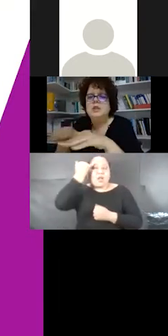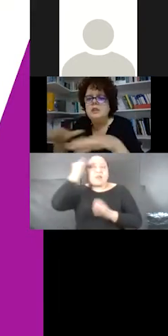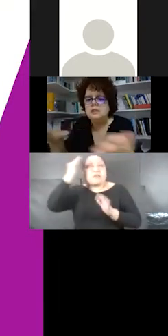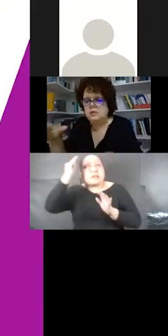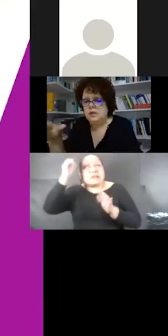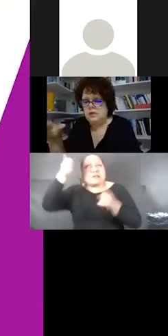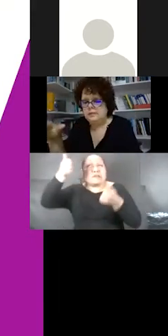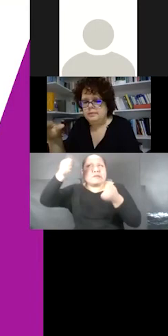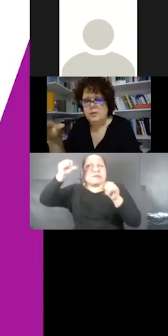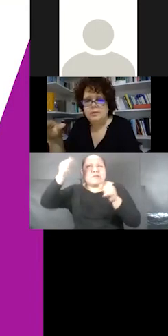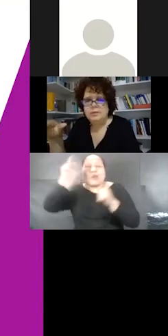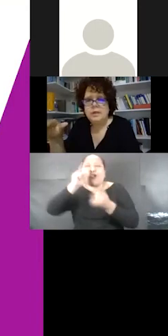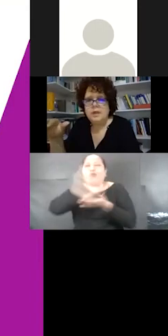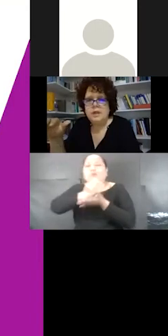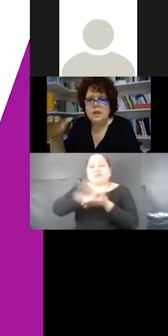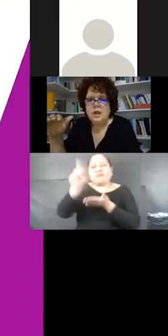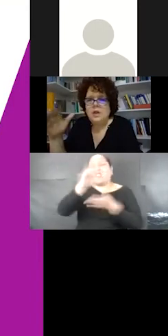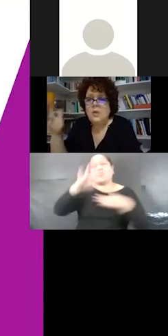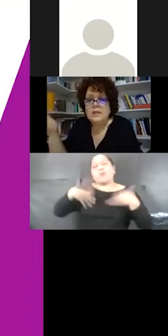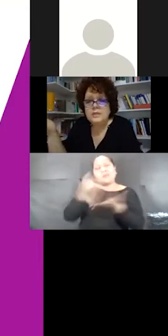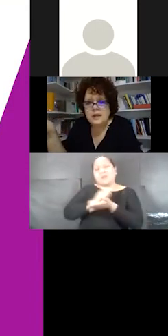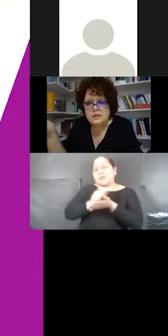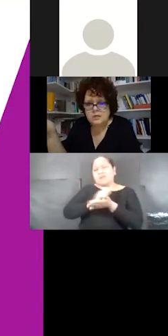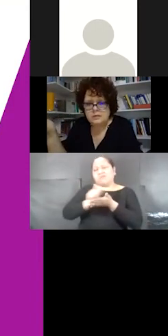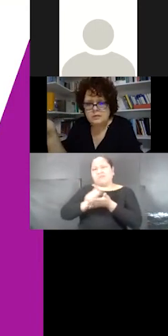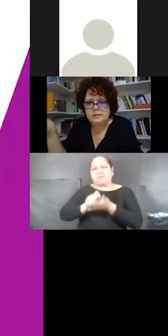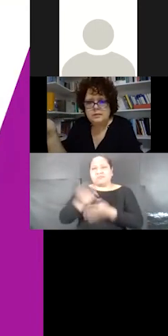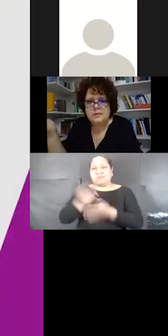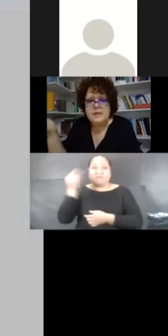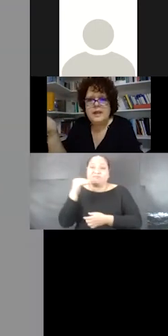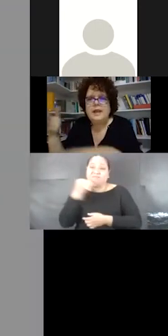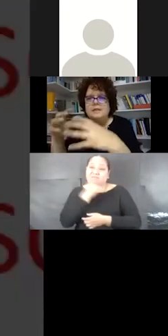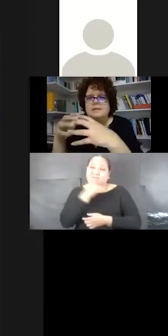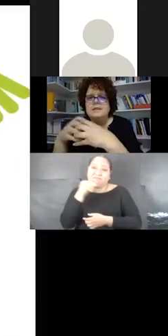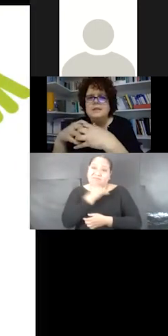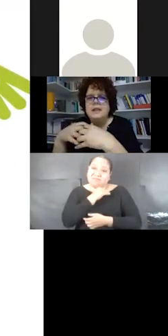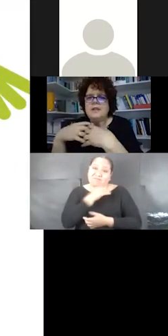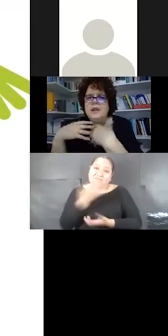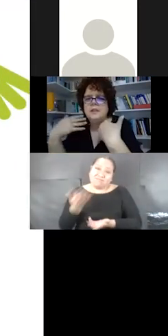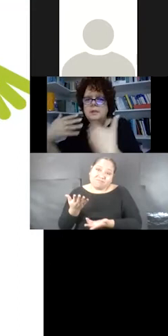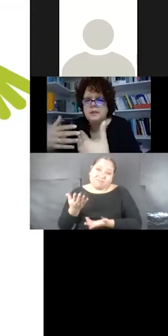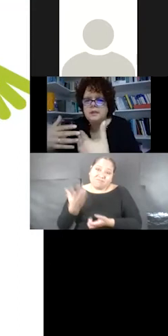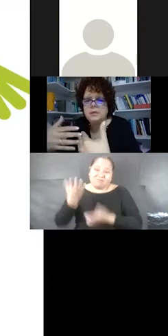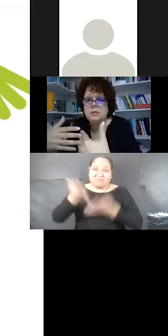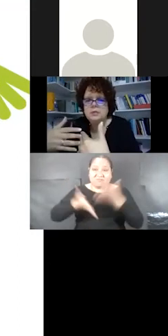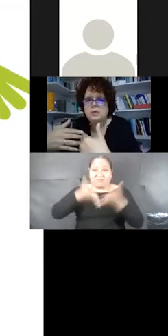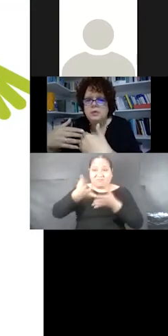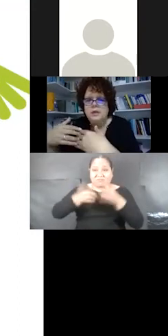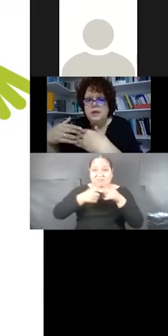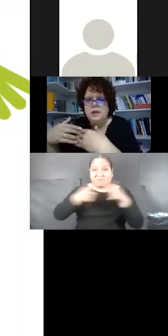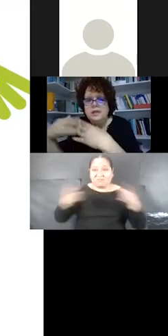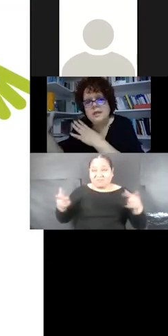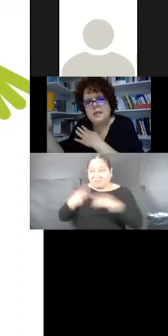que no tiene escritura, ¿no? Lo cual es falso, ya que en diferentes partes del